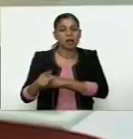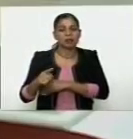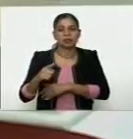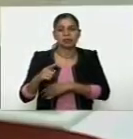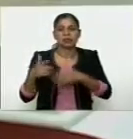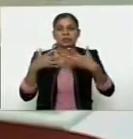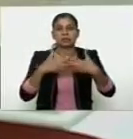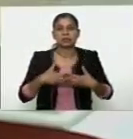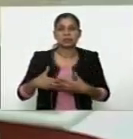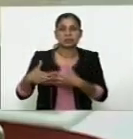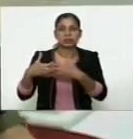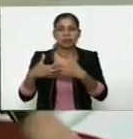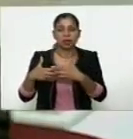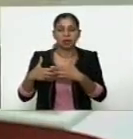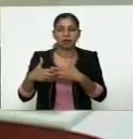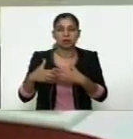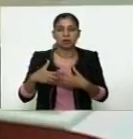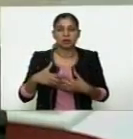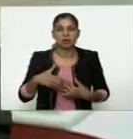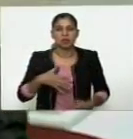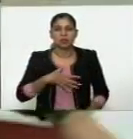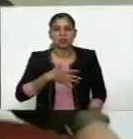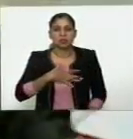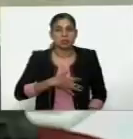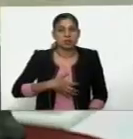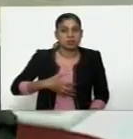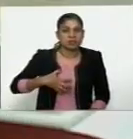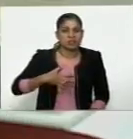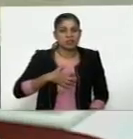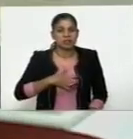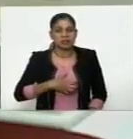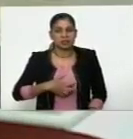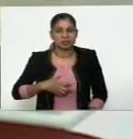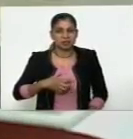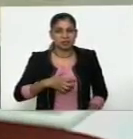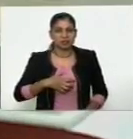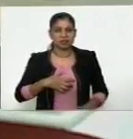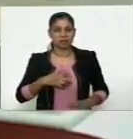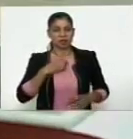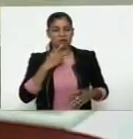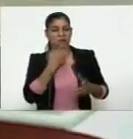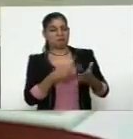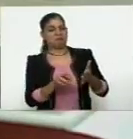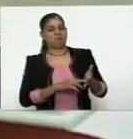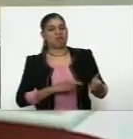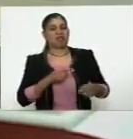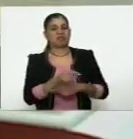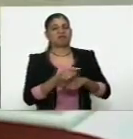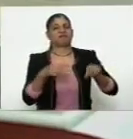gringos vengan y nos vulneren esa posibilidad que tenemos enfrente.